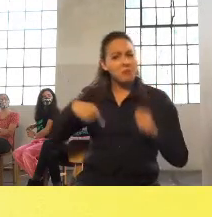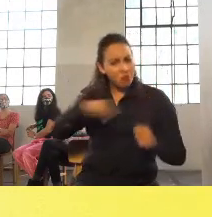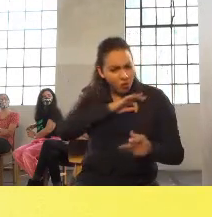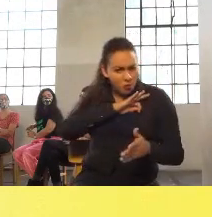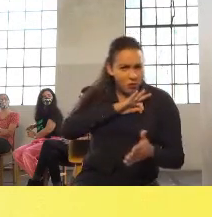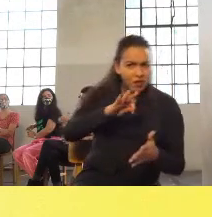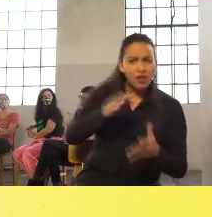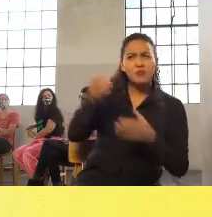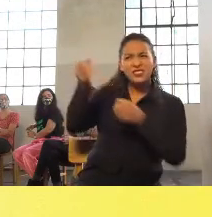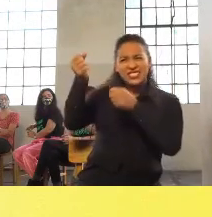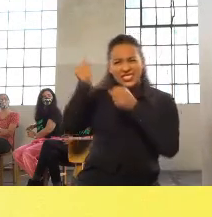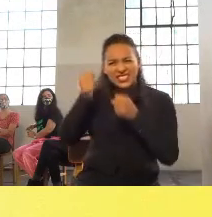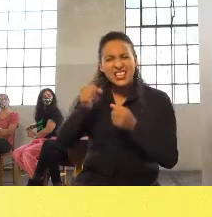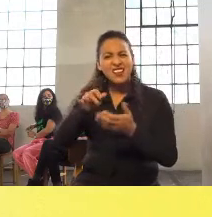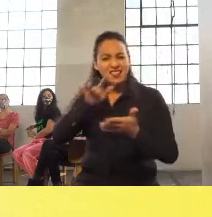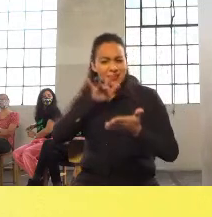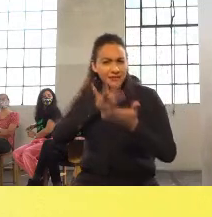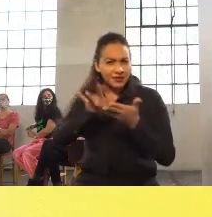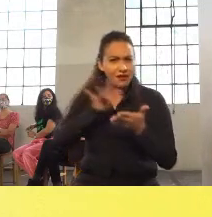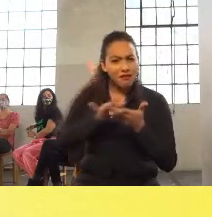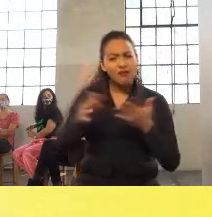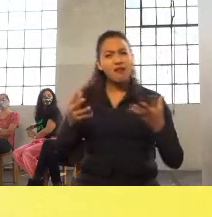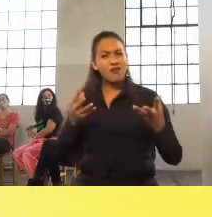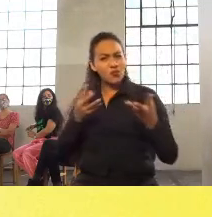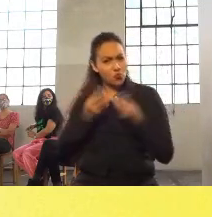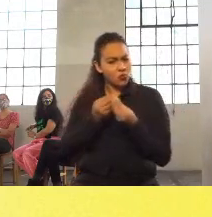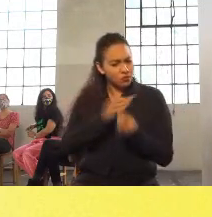por pequeños grandes esfuerzos que en su conjunto